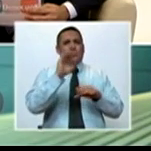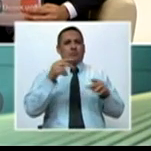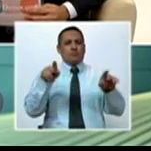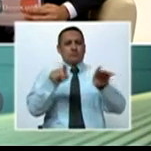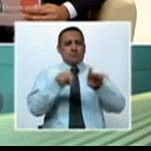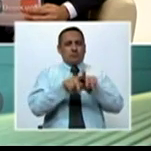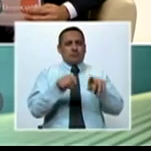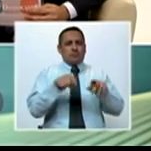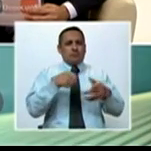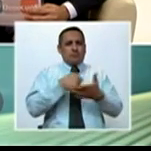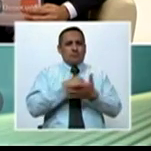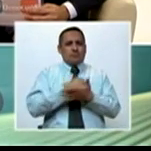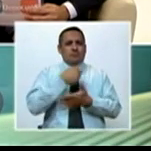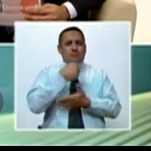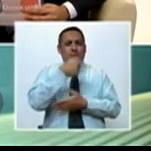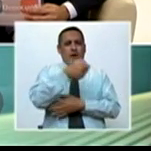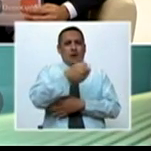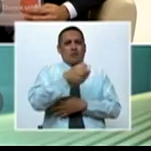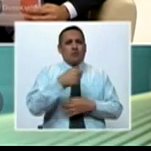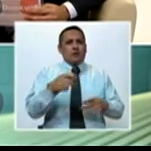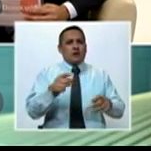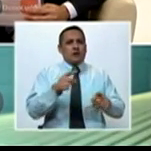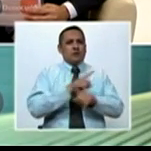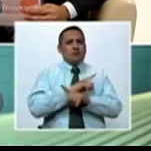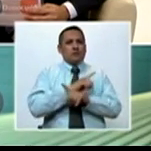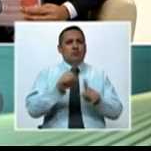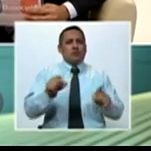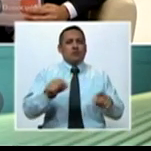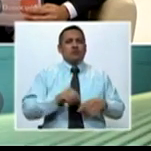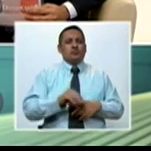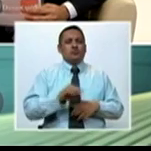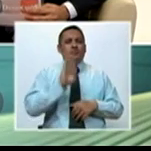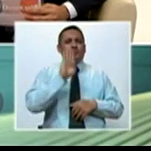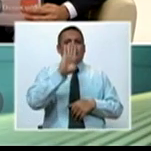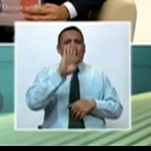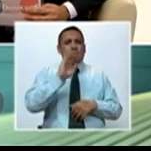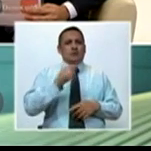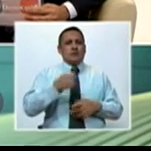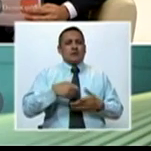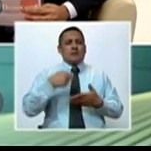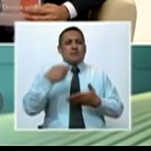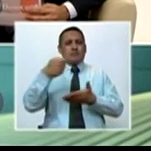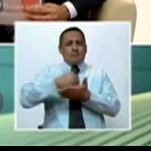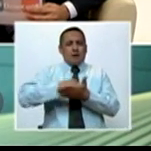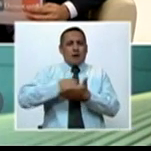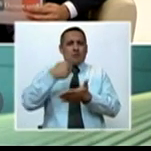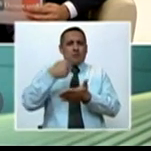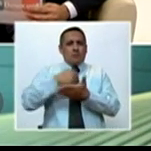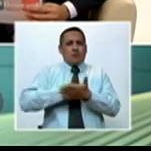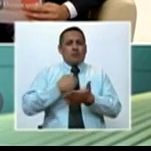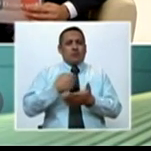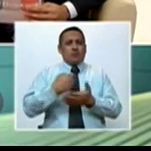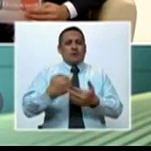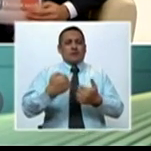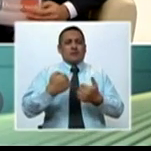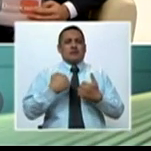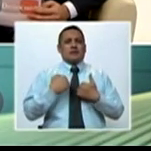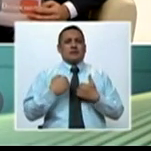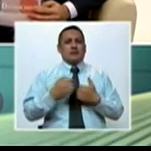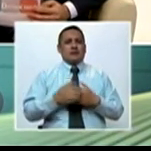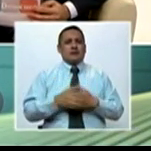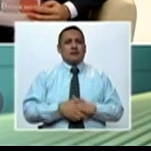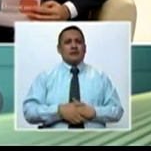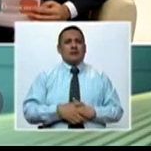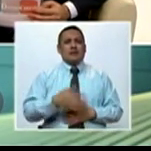de retribución, que no es una cuenta de remuneración. En realidad